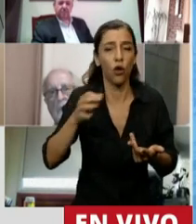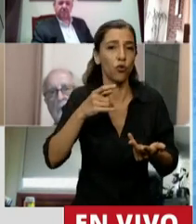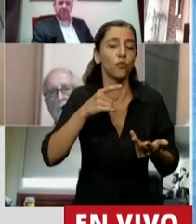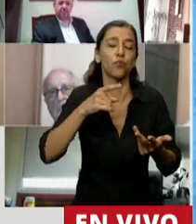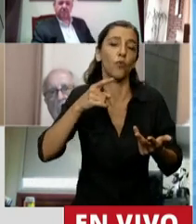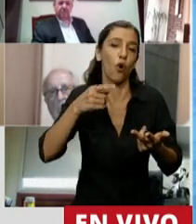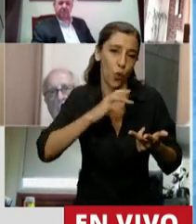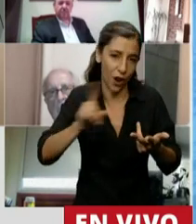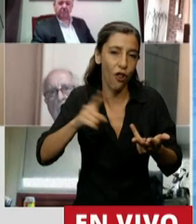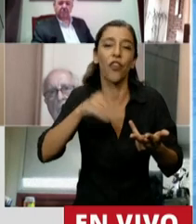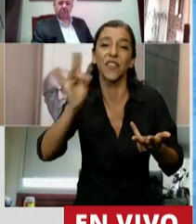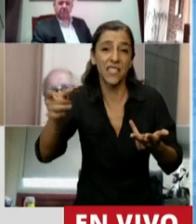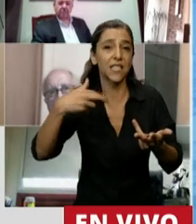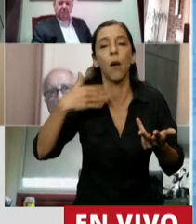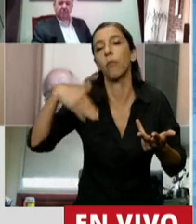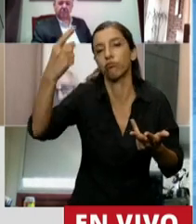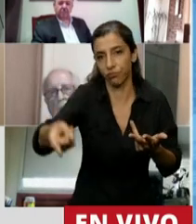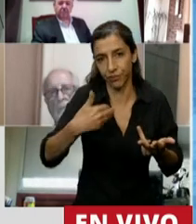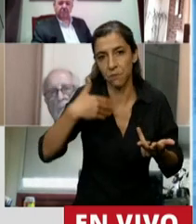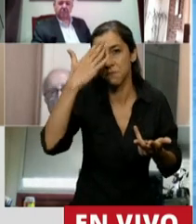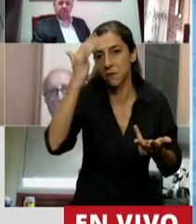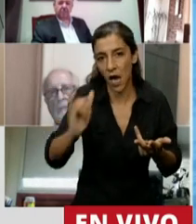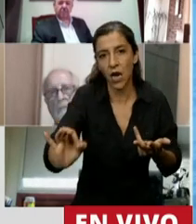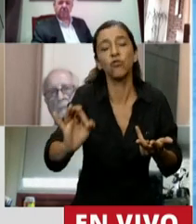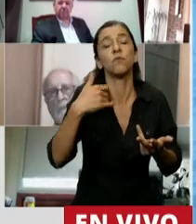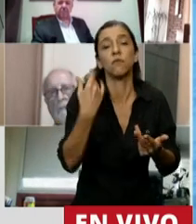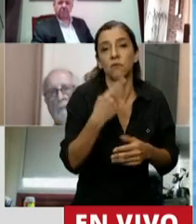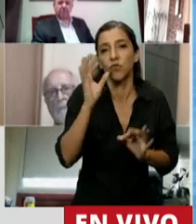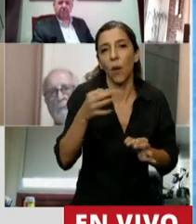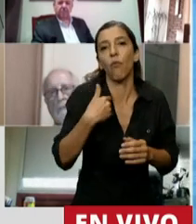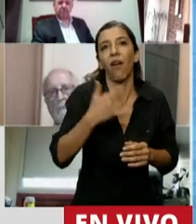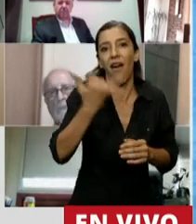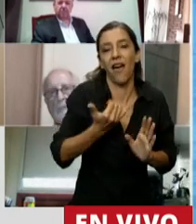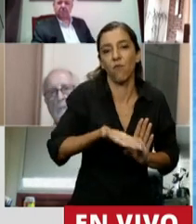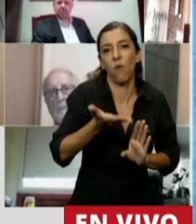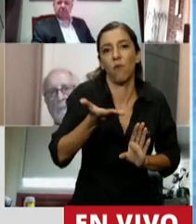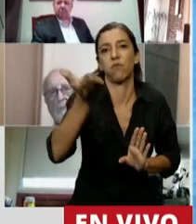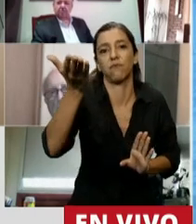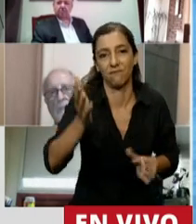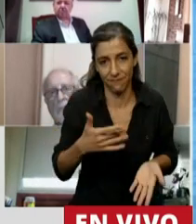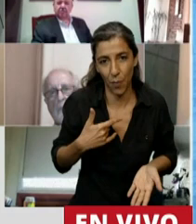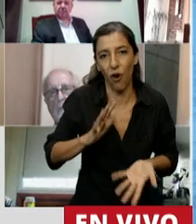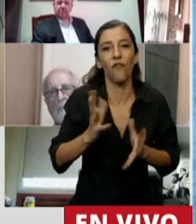ser en marzo, con lo cual el empalme está asegurado. Ahora bien,